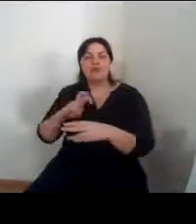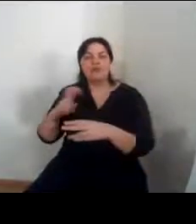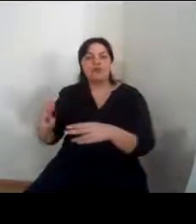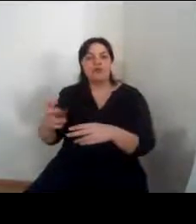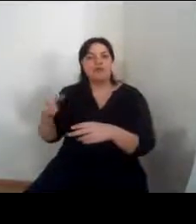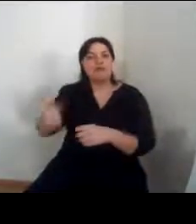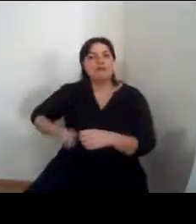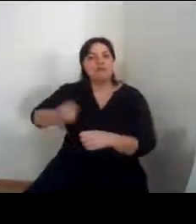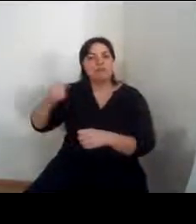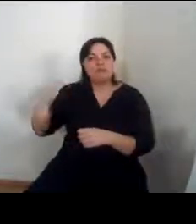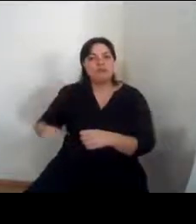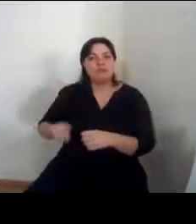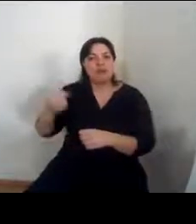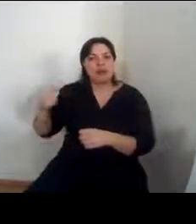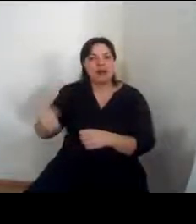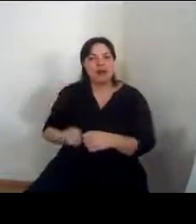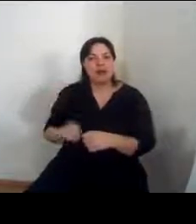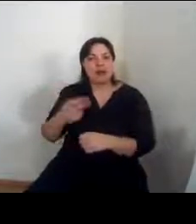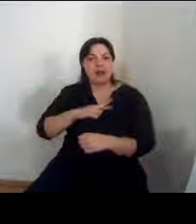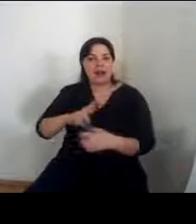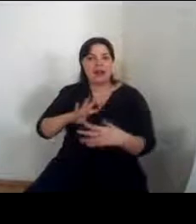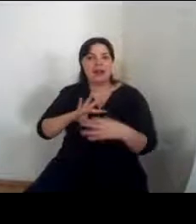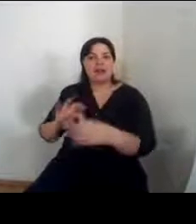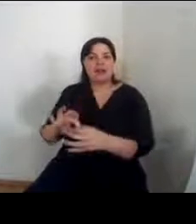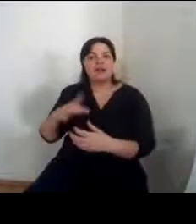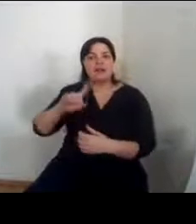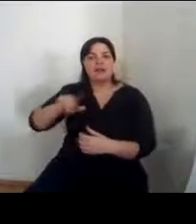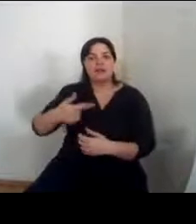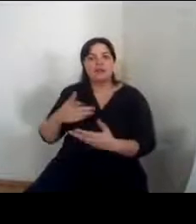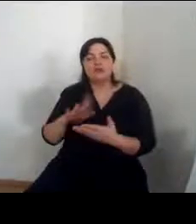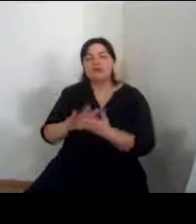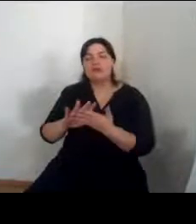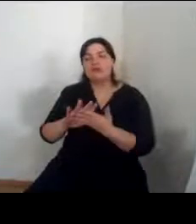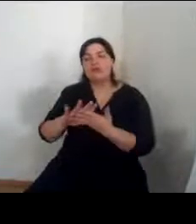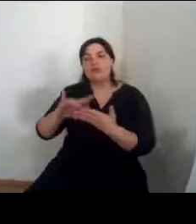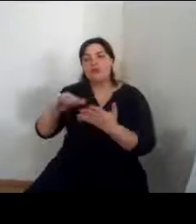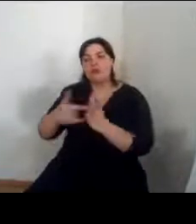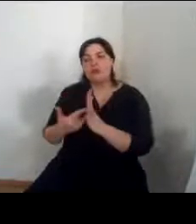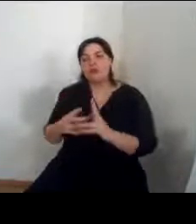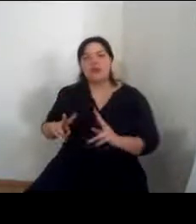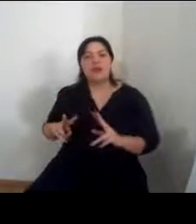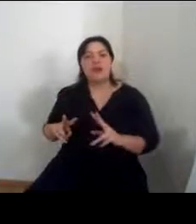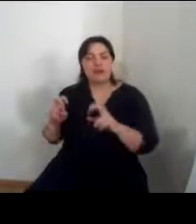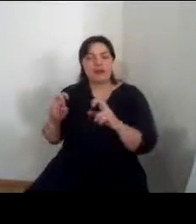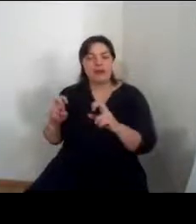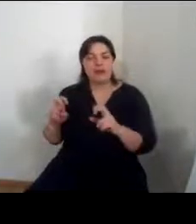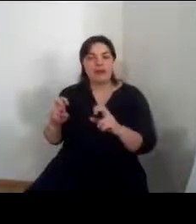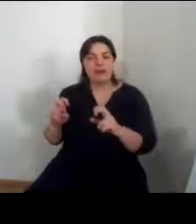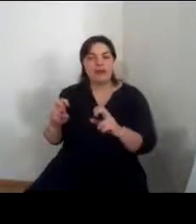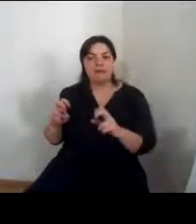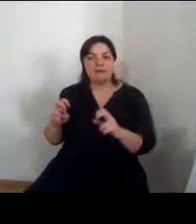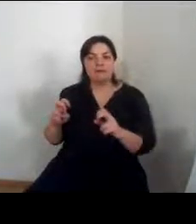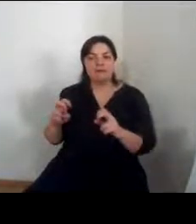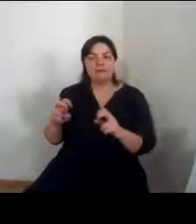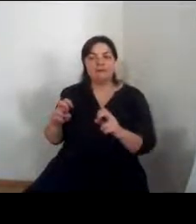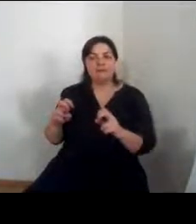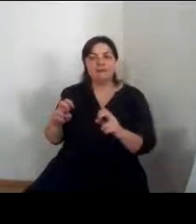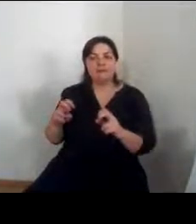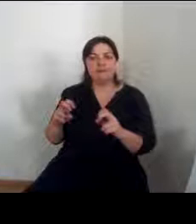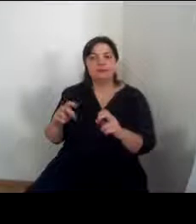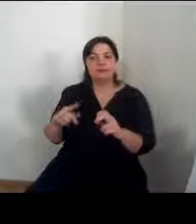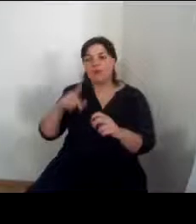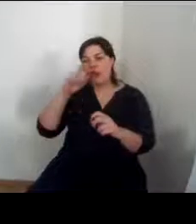Y en este proyecto que estamos iniciando, esos trabajos, como os decía, desde el segundo semestre del